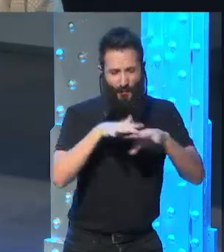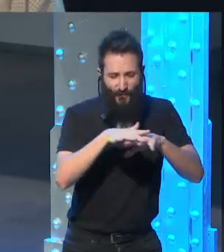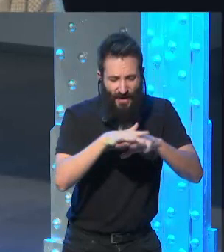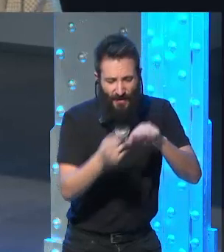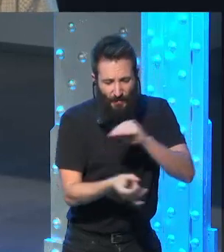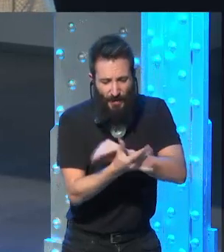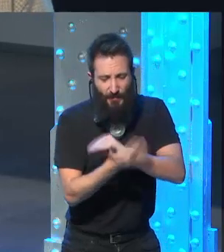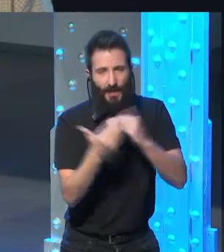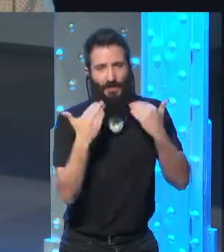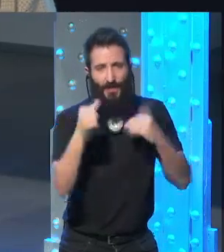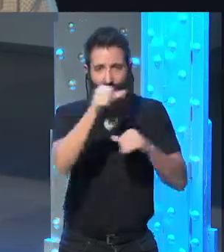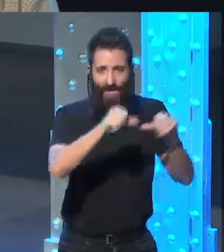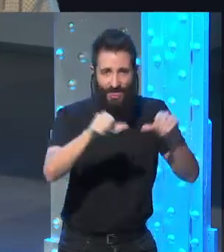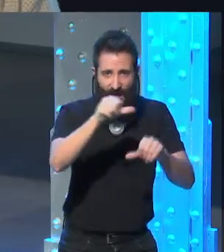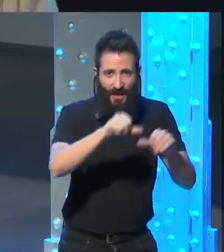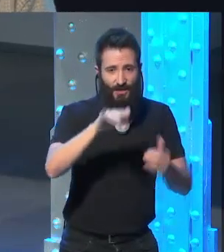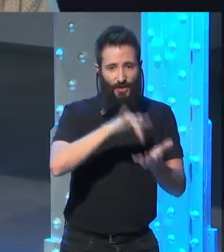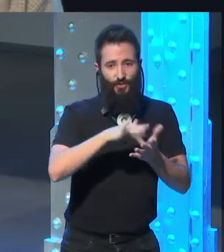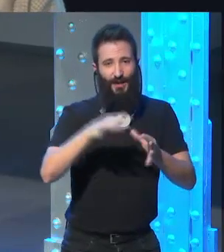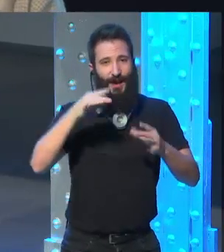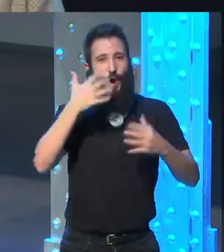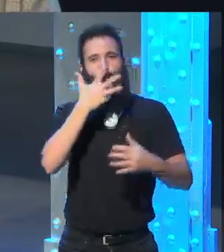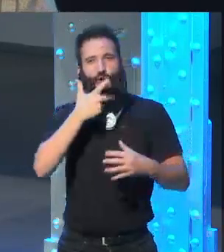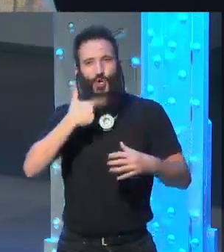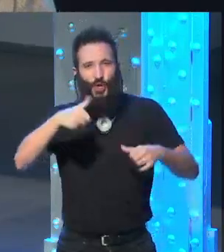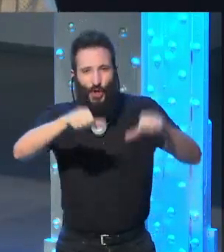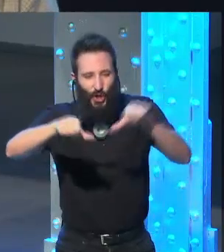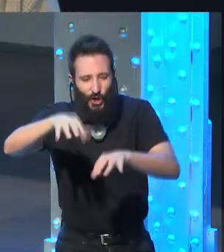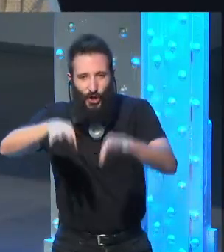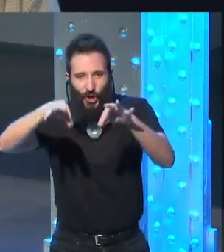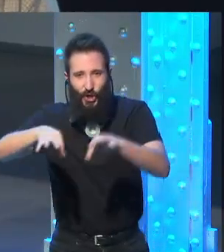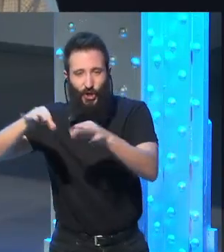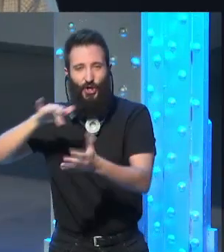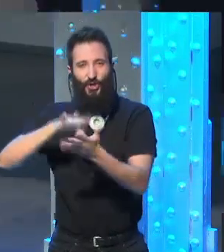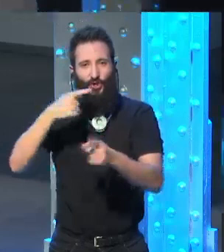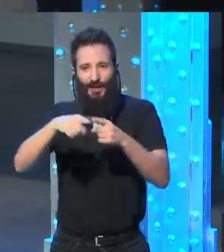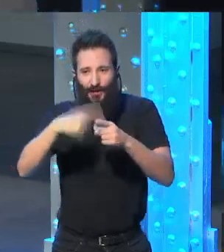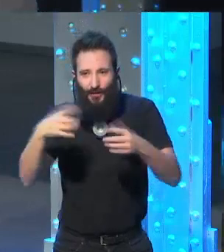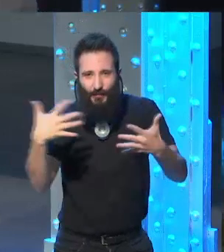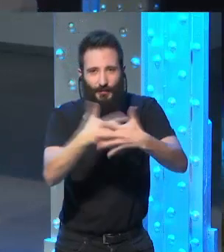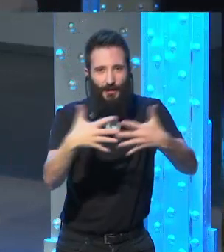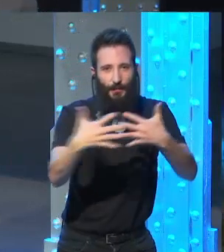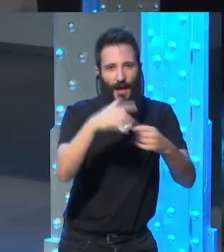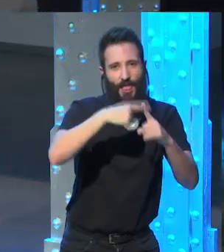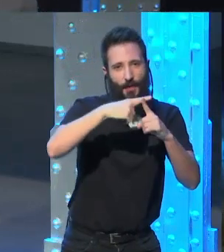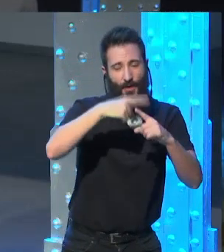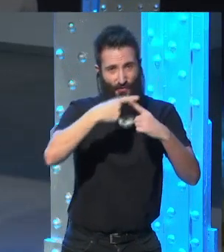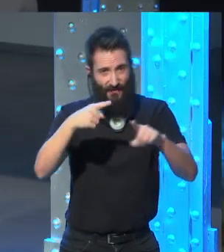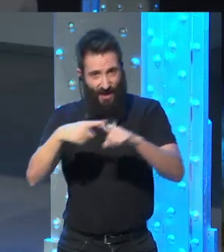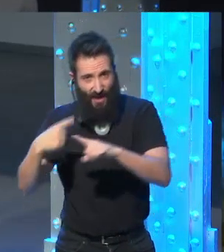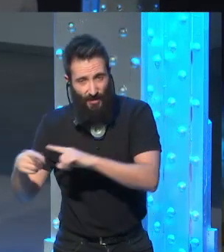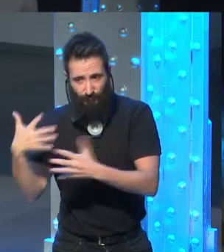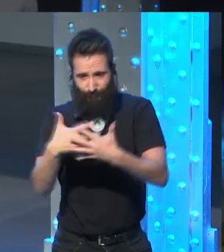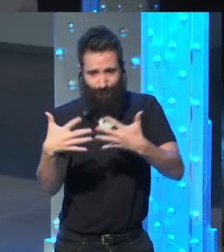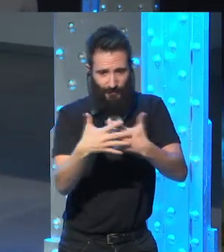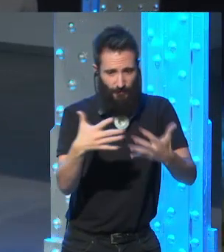del aceite y la generación de los tintes y combinar distintos elementos a distintas temperaturas. Estabas